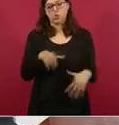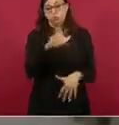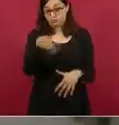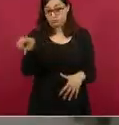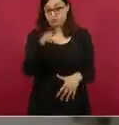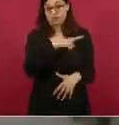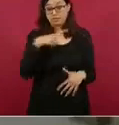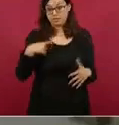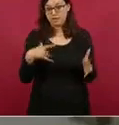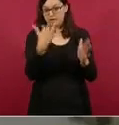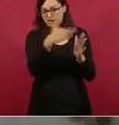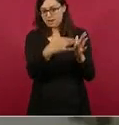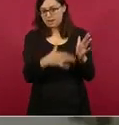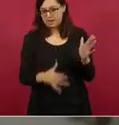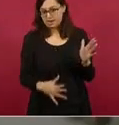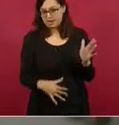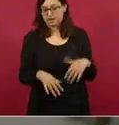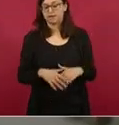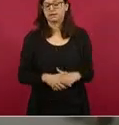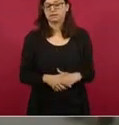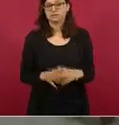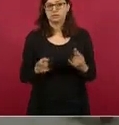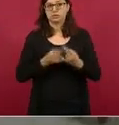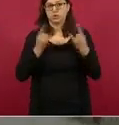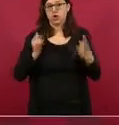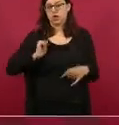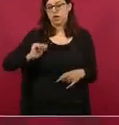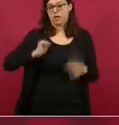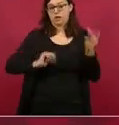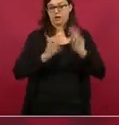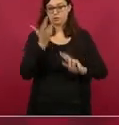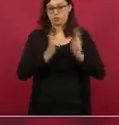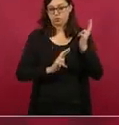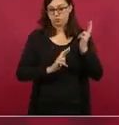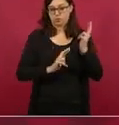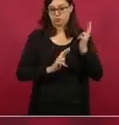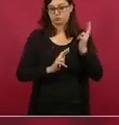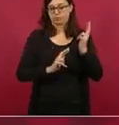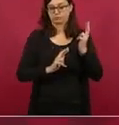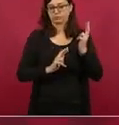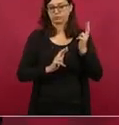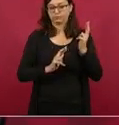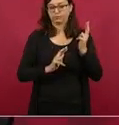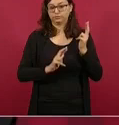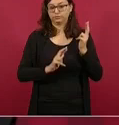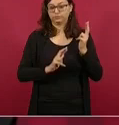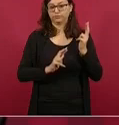Es el relato de unos revolucionarios. Pero es el relato de revolucionarios de